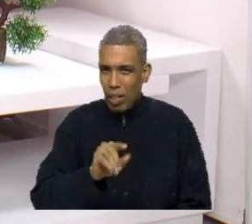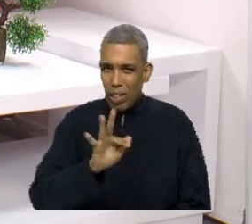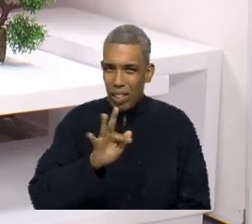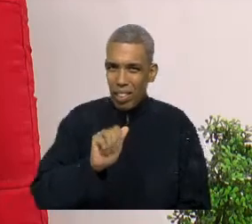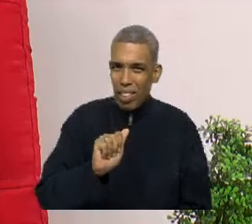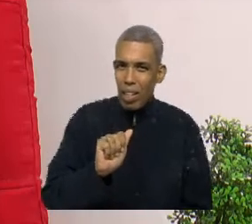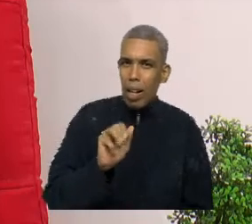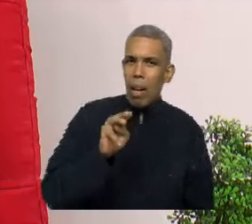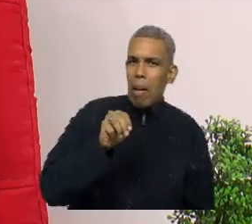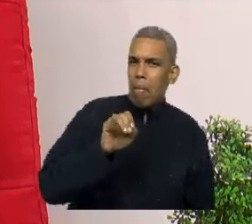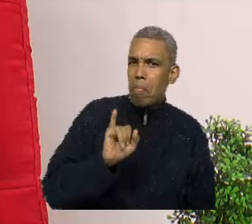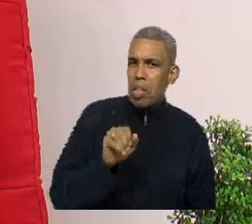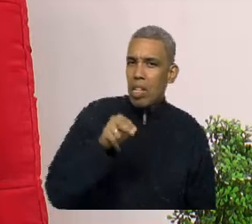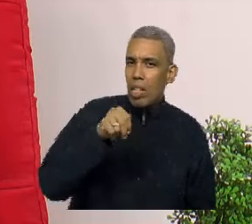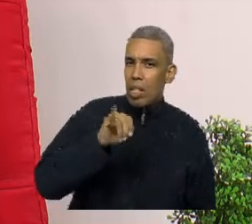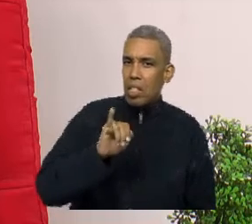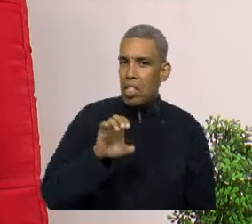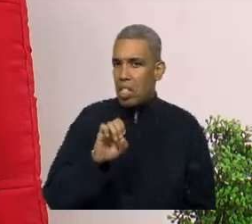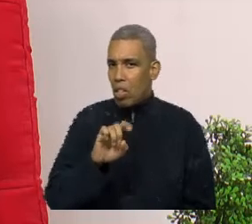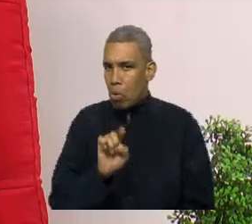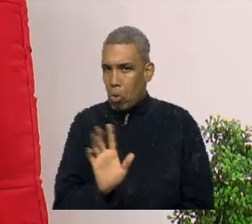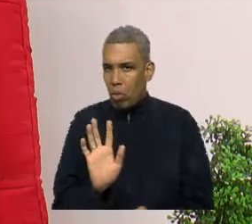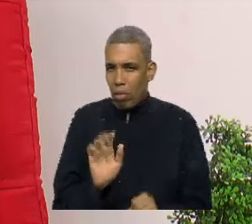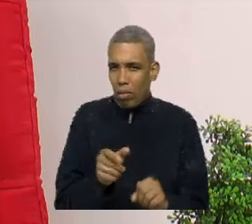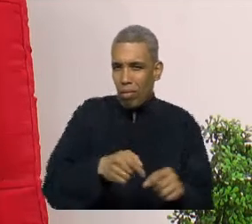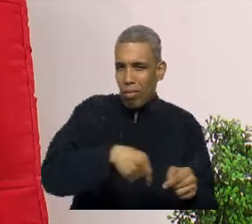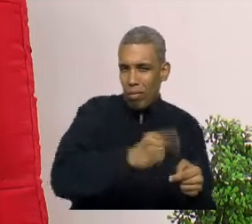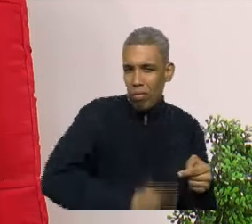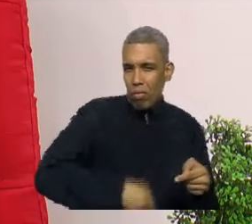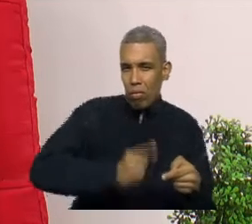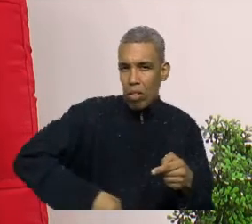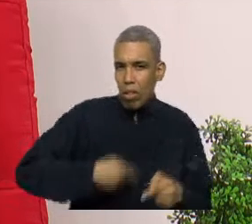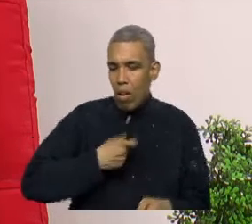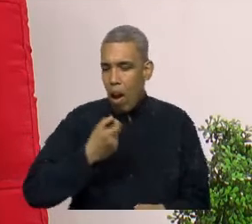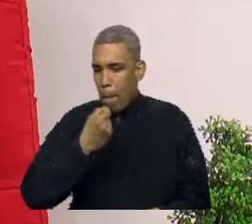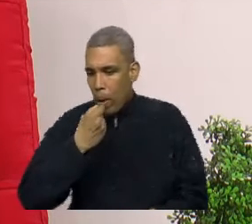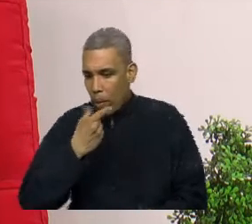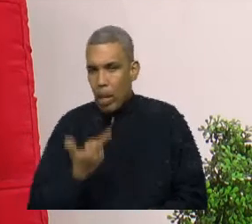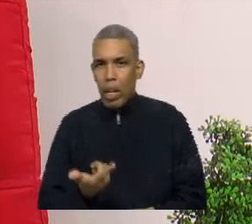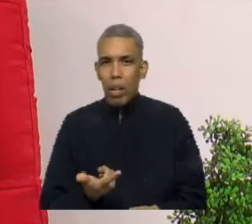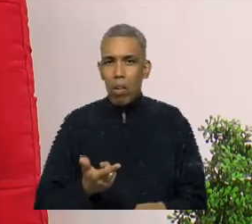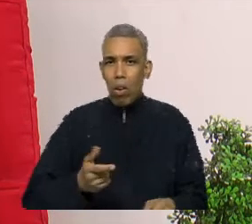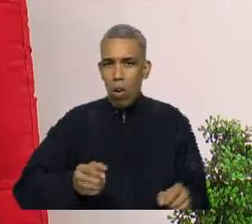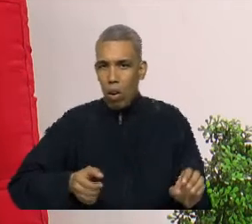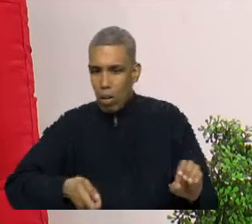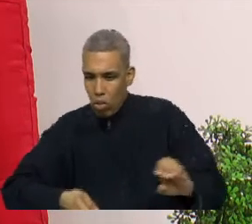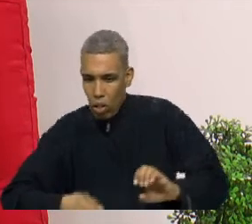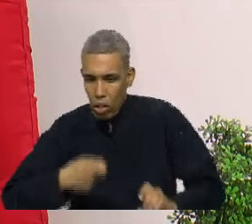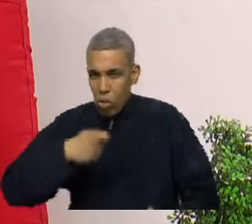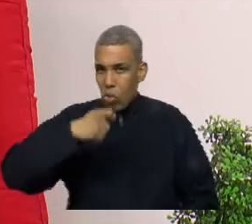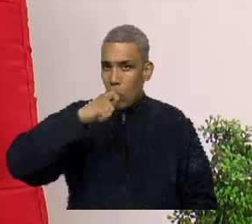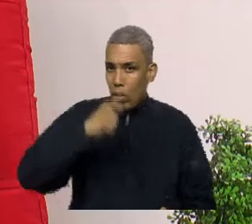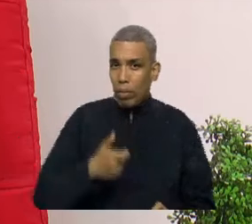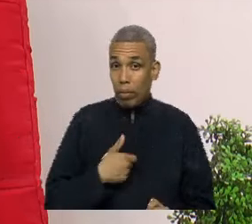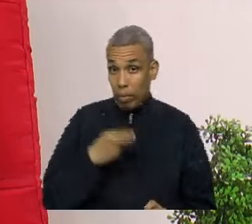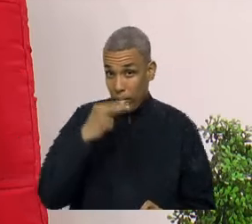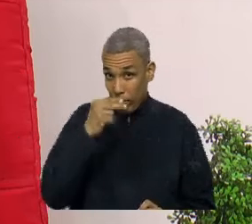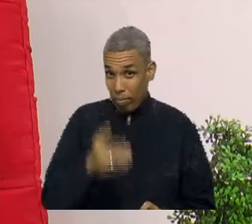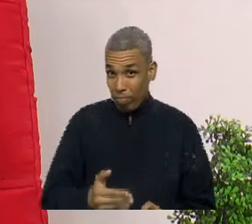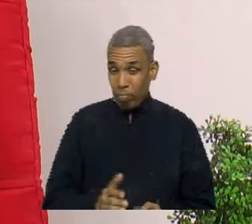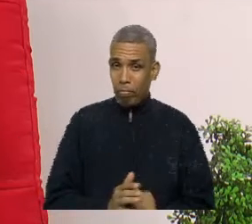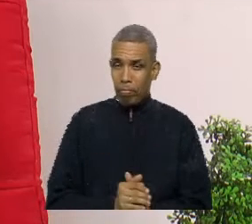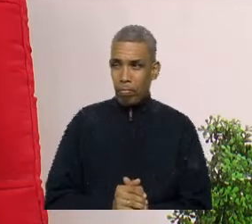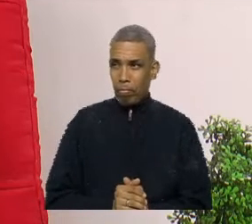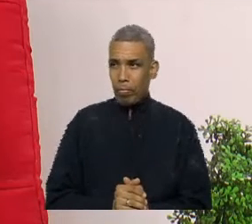tener un control sobre las células que liberan las sustancias que producen la inflamación o sobre los